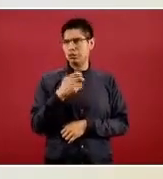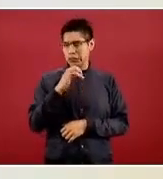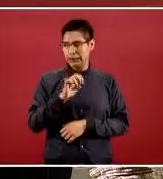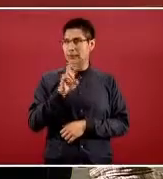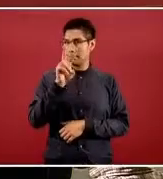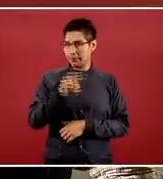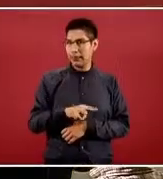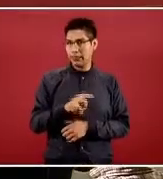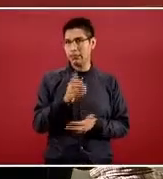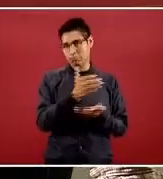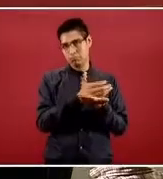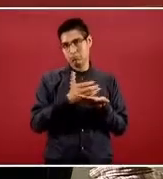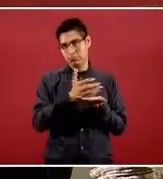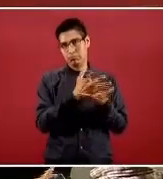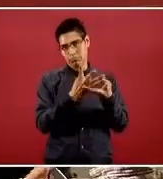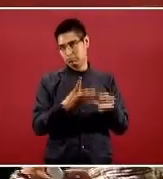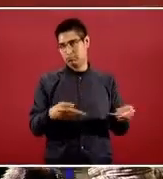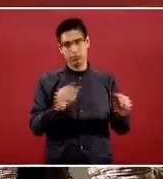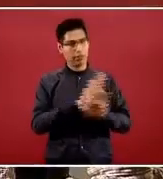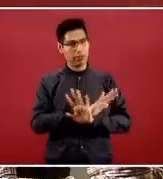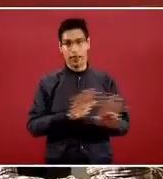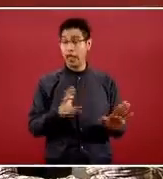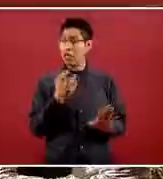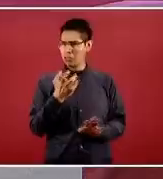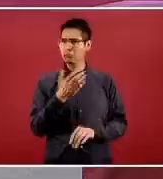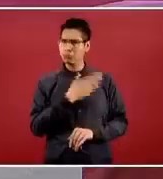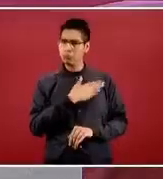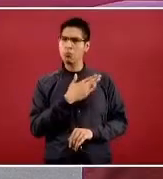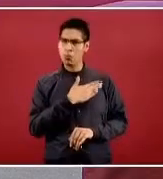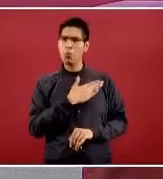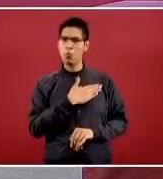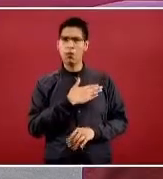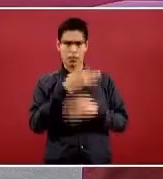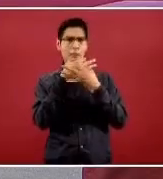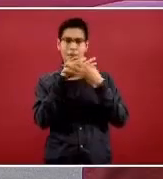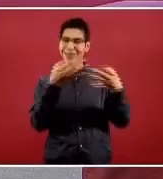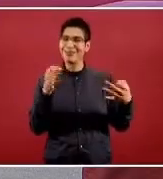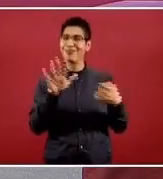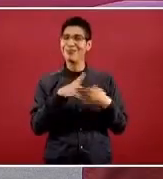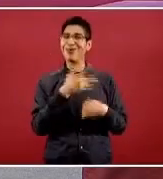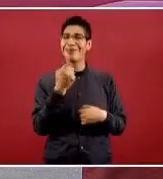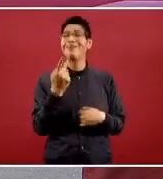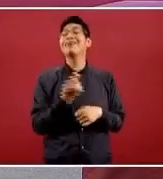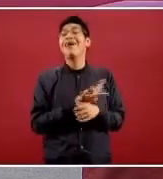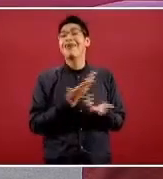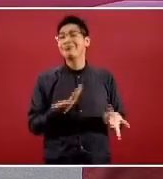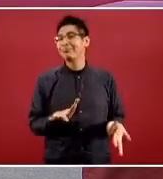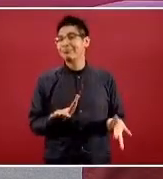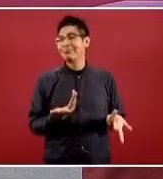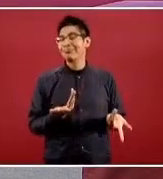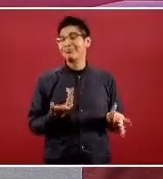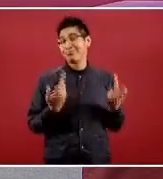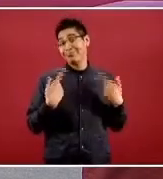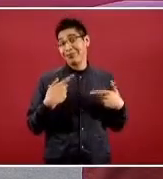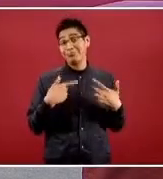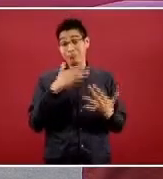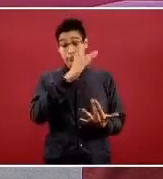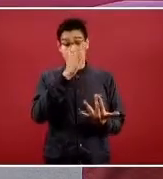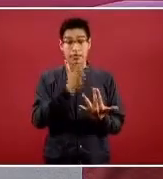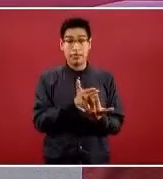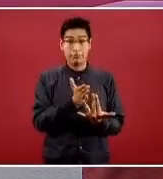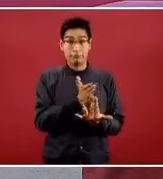definir como recuperado, y esto es una buena noticia porque prácticamente la mitad de los casos también ha cursado de una